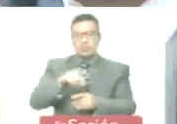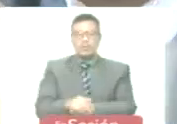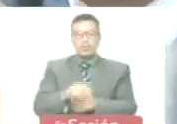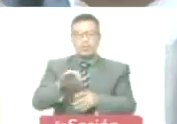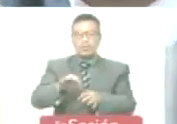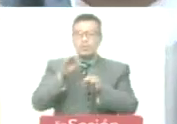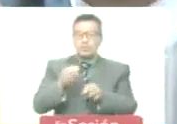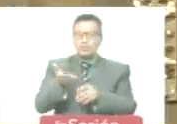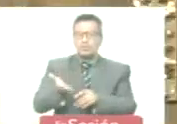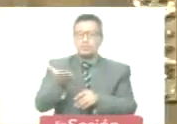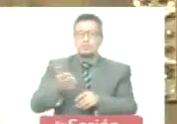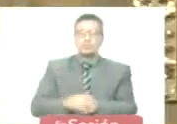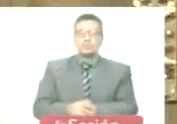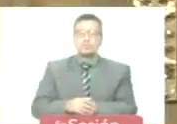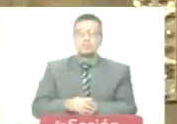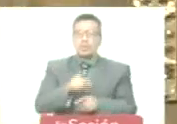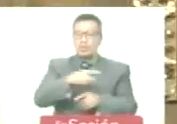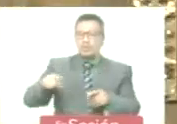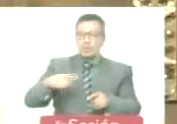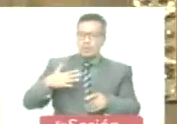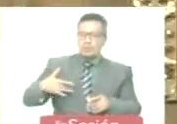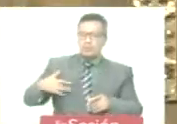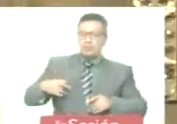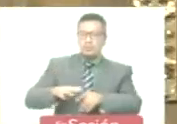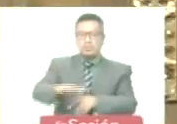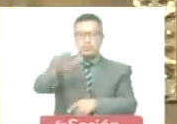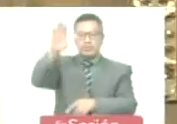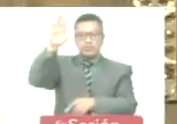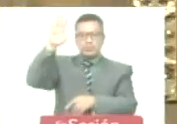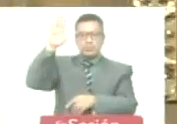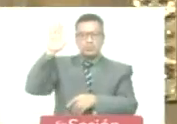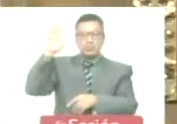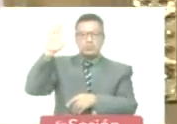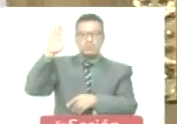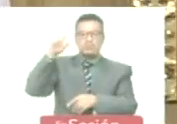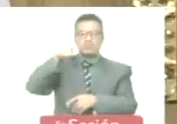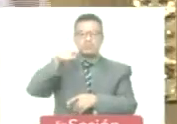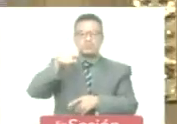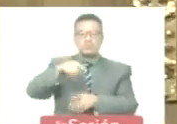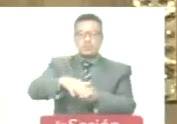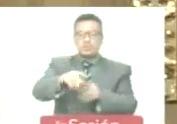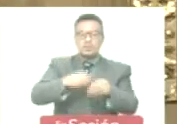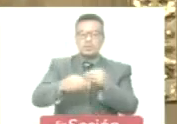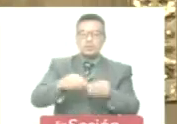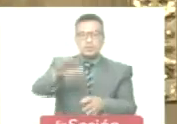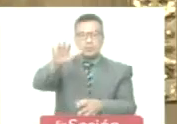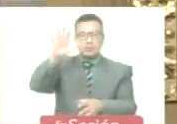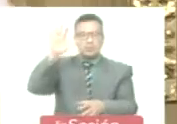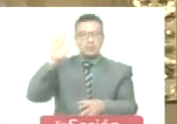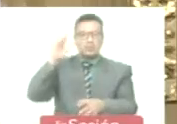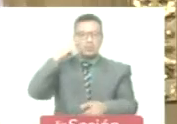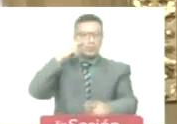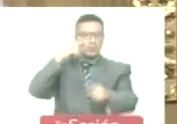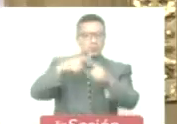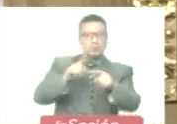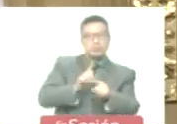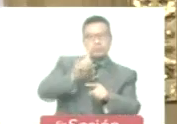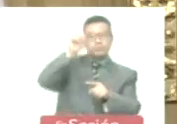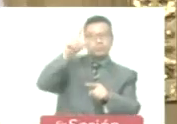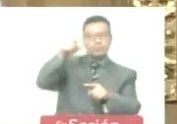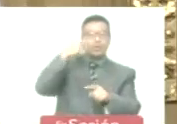esencial y que quien la sienta levante su mano. Y cuando la levante, apunte arriba, y